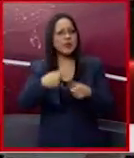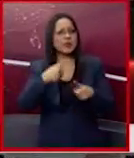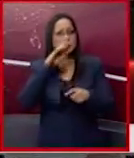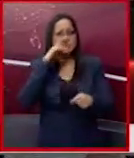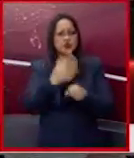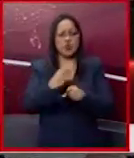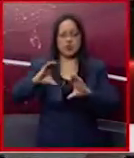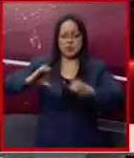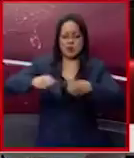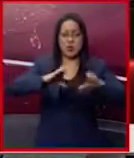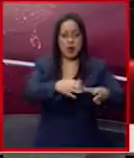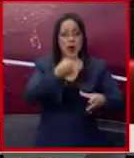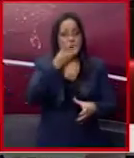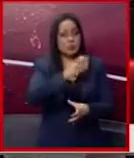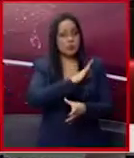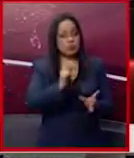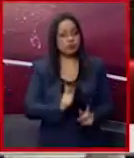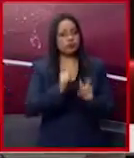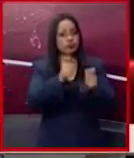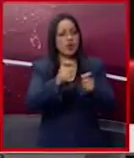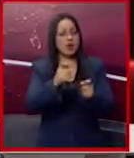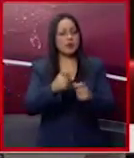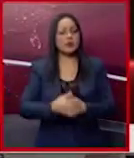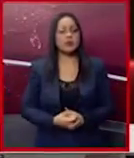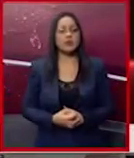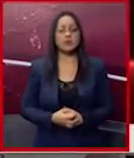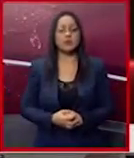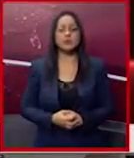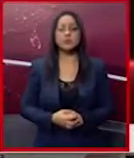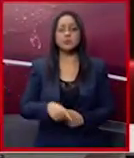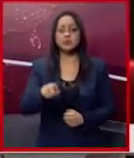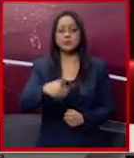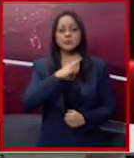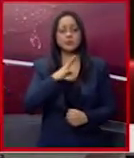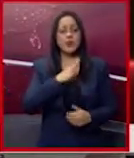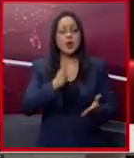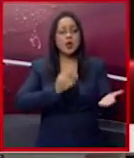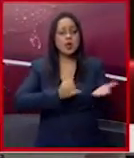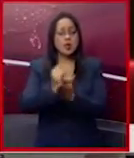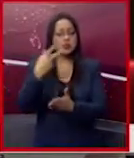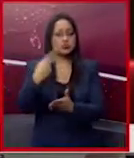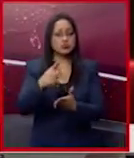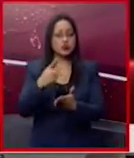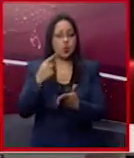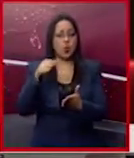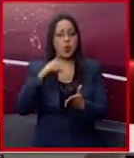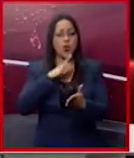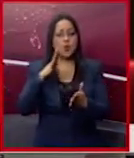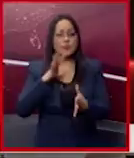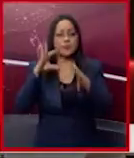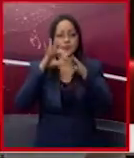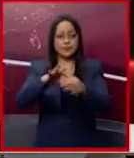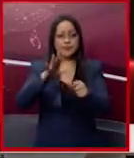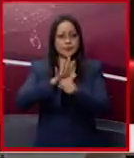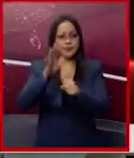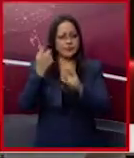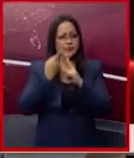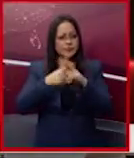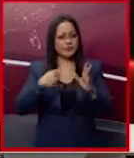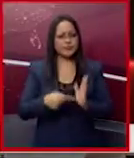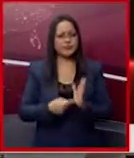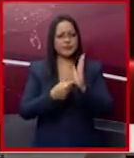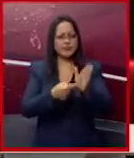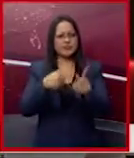órgano autónomo vacante. Como un gran mérito el dictamen y de la propia iniciativa que le diera origen, resalta que